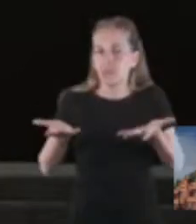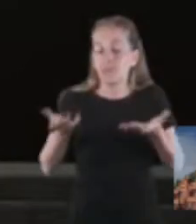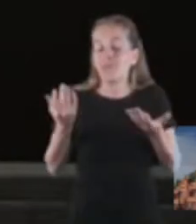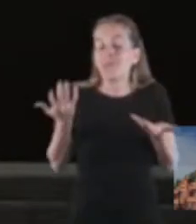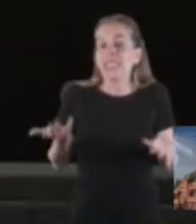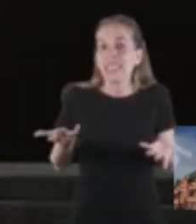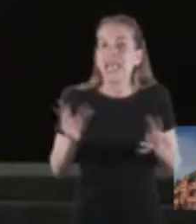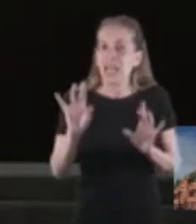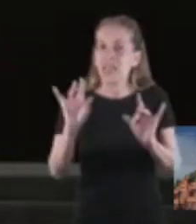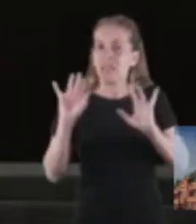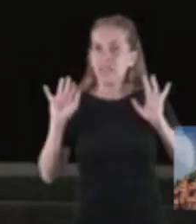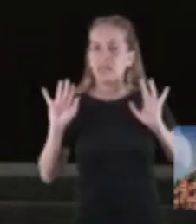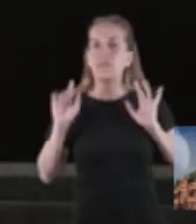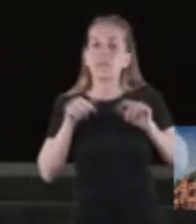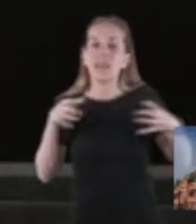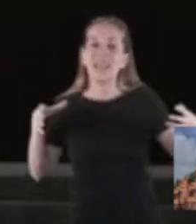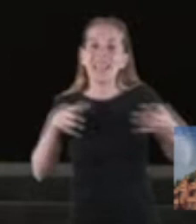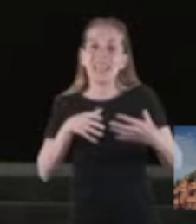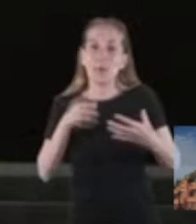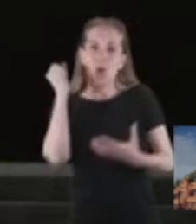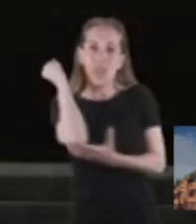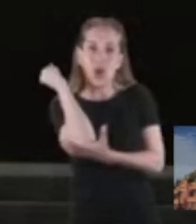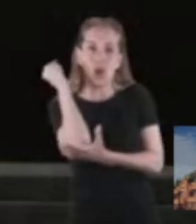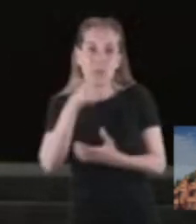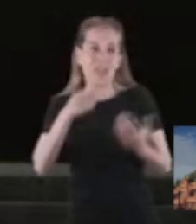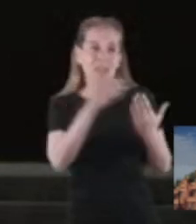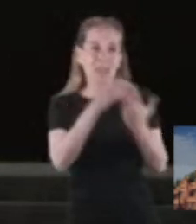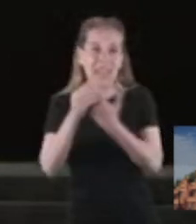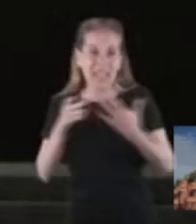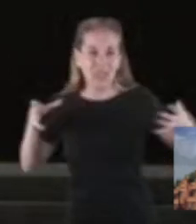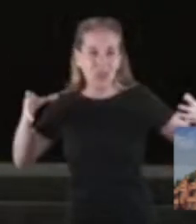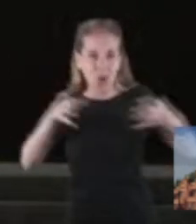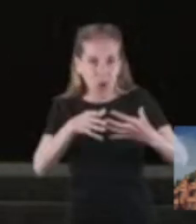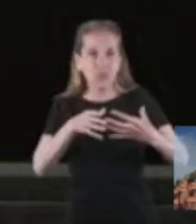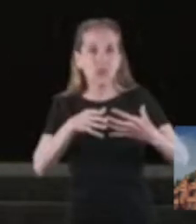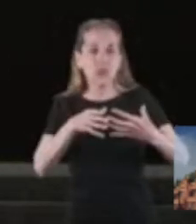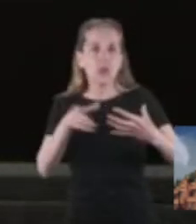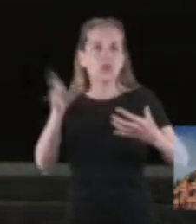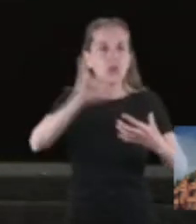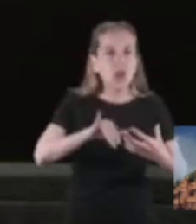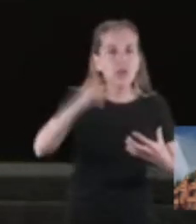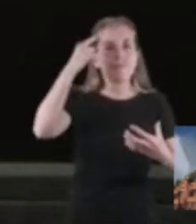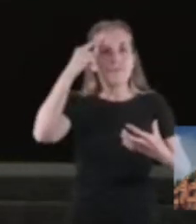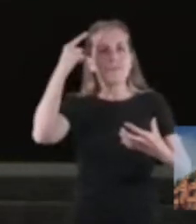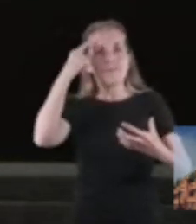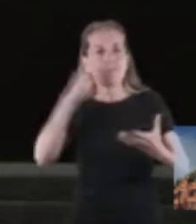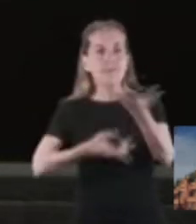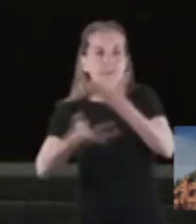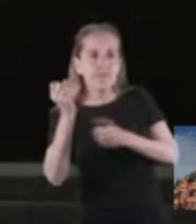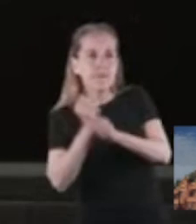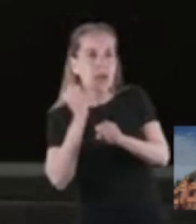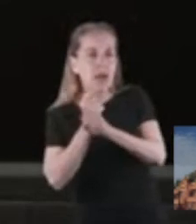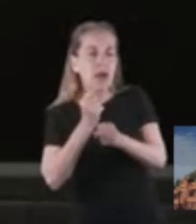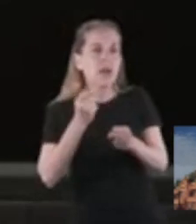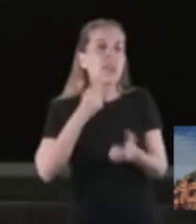inaceptables y ahí el equipo económico ustedes ven están tomando a diario decisiones que tienen que ver